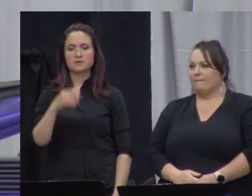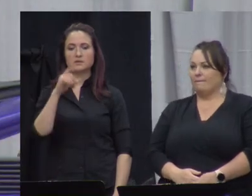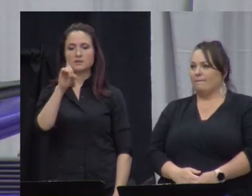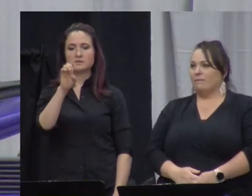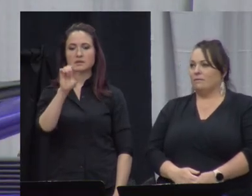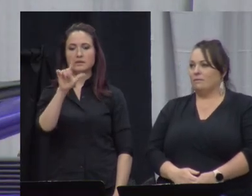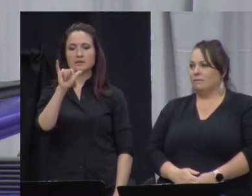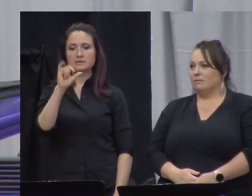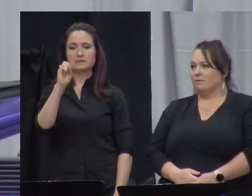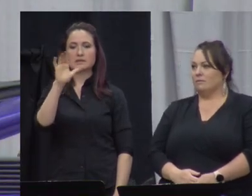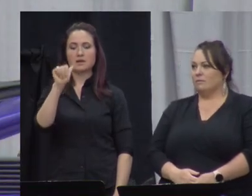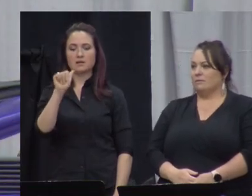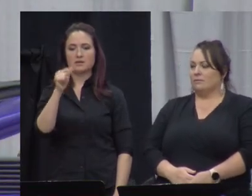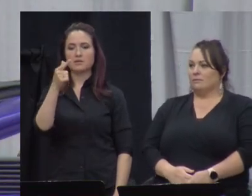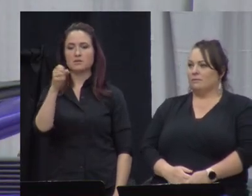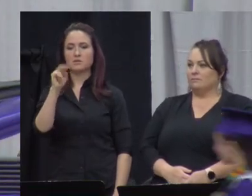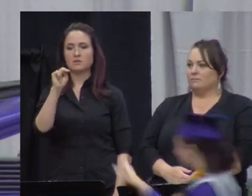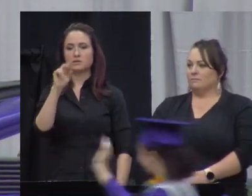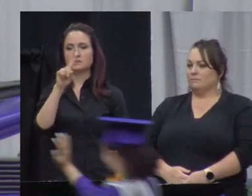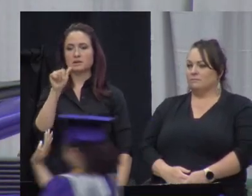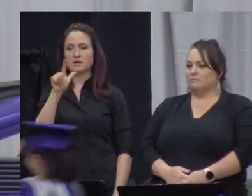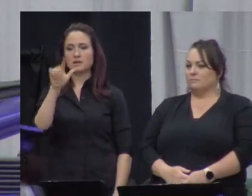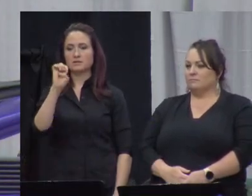Delicia Gonzalez.